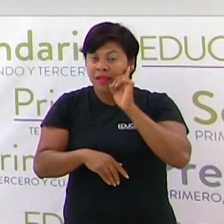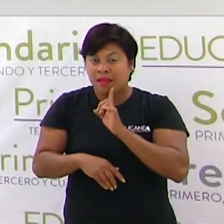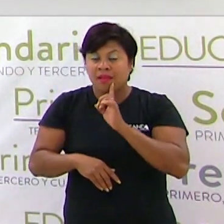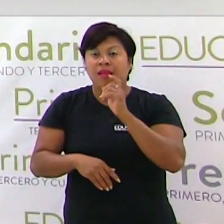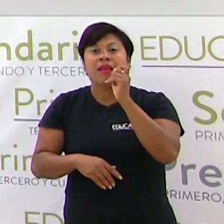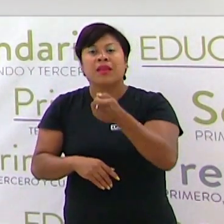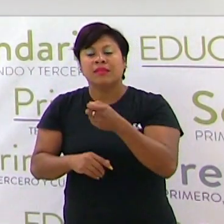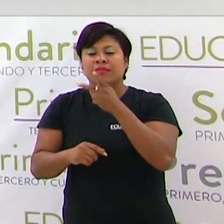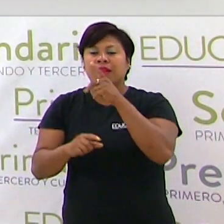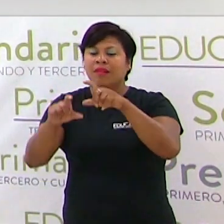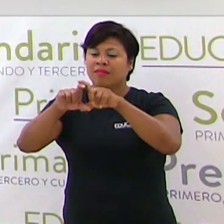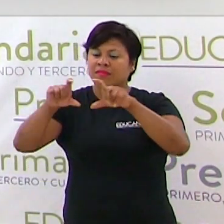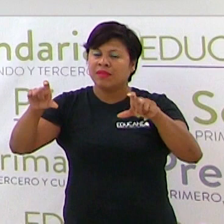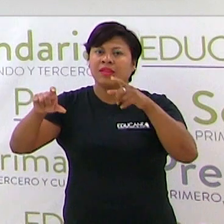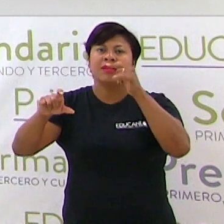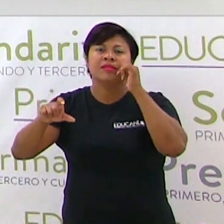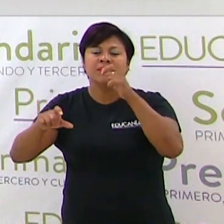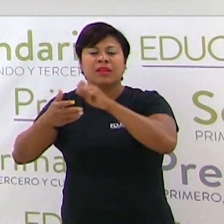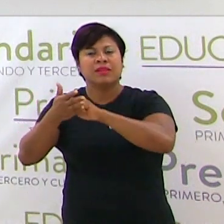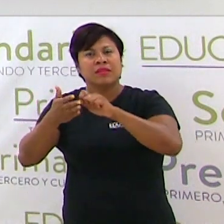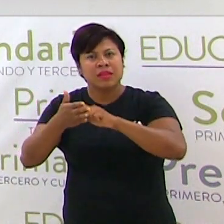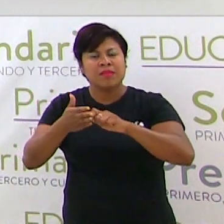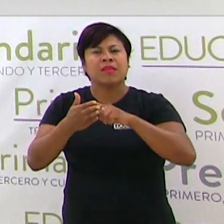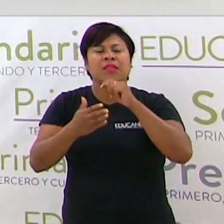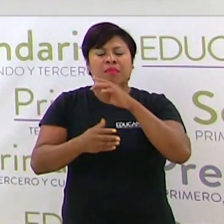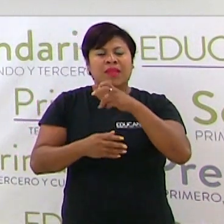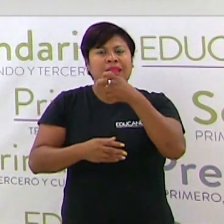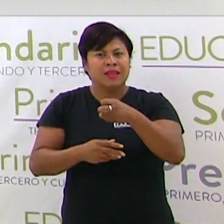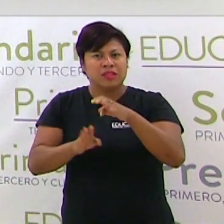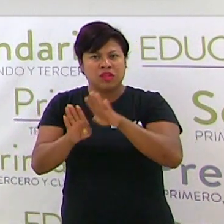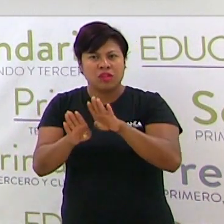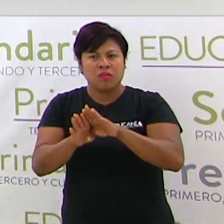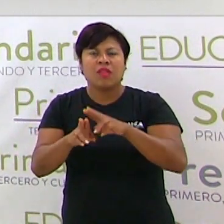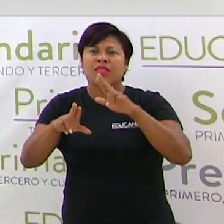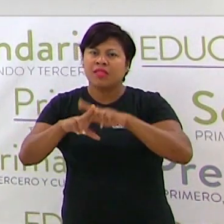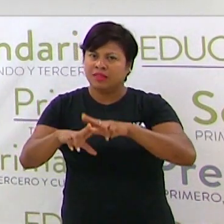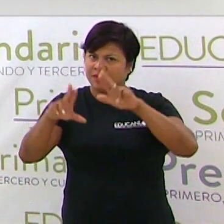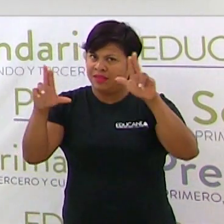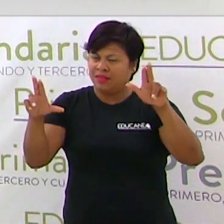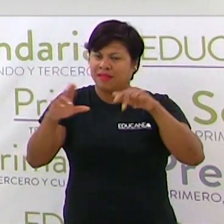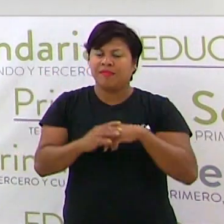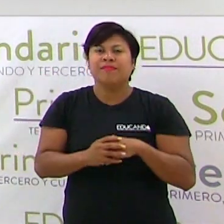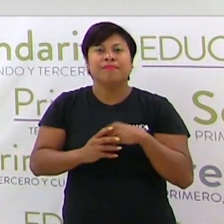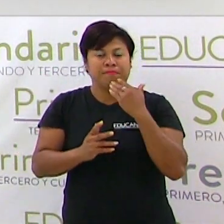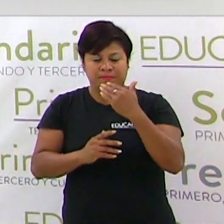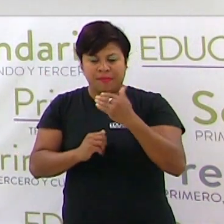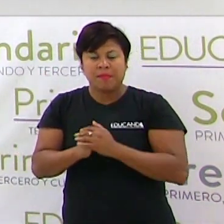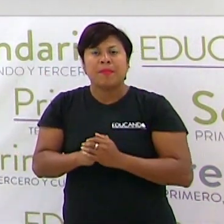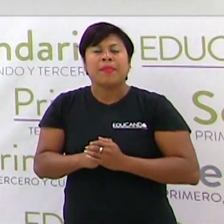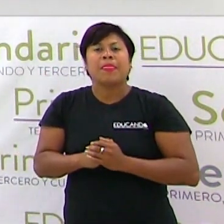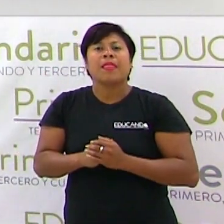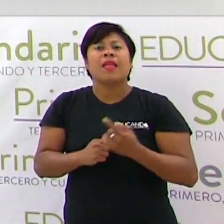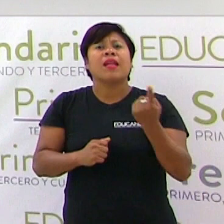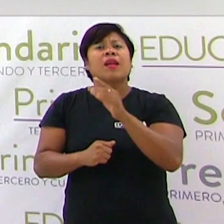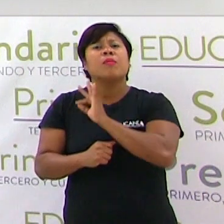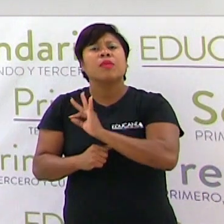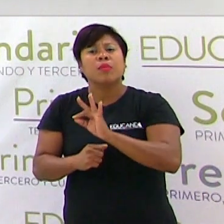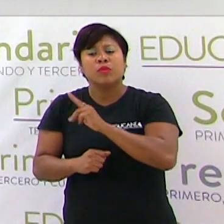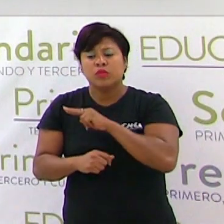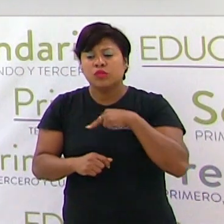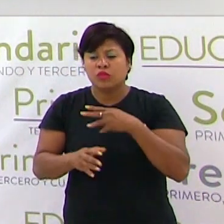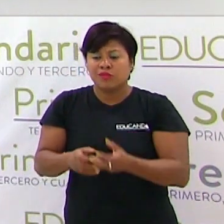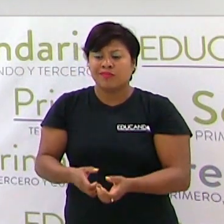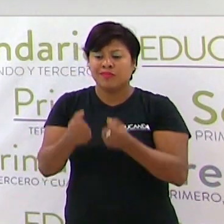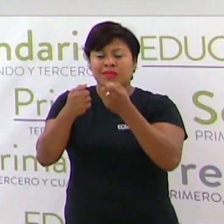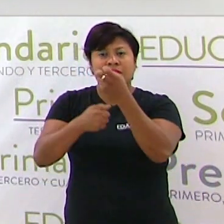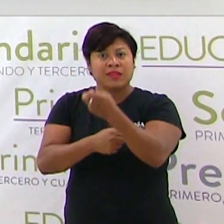una frase que ella le escribe, forma parte también de la despedida, ¿verdad? Bueno, ¿qué podemos rescatar